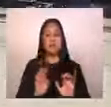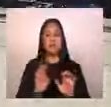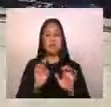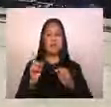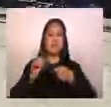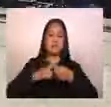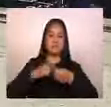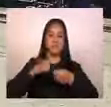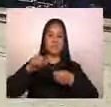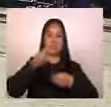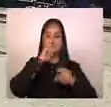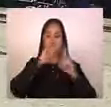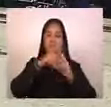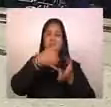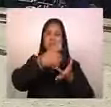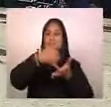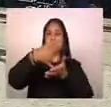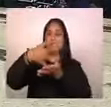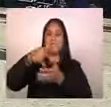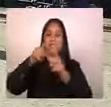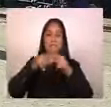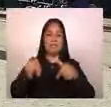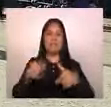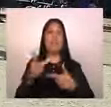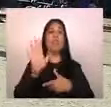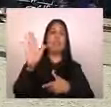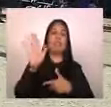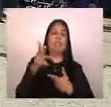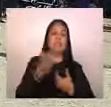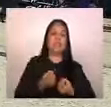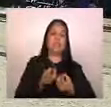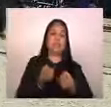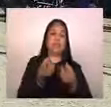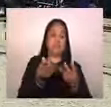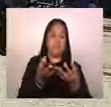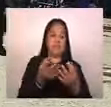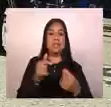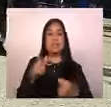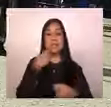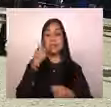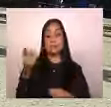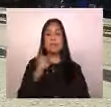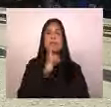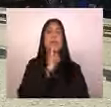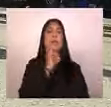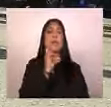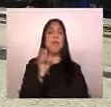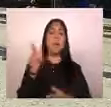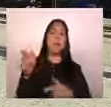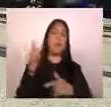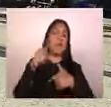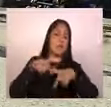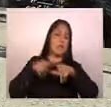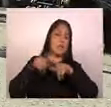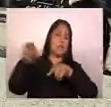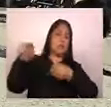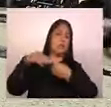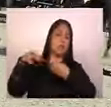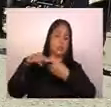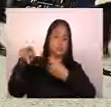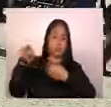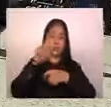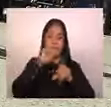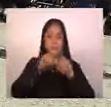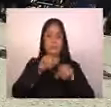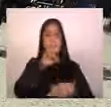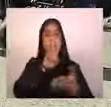Y múltiples reconocimientos a nivel de San Juan Zacatepeques, siendo la mejor banda de este municipio.